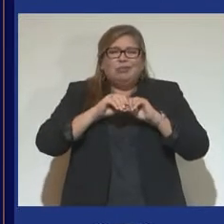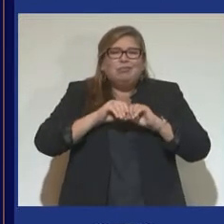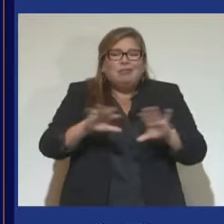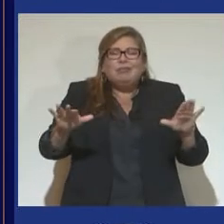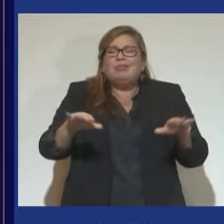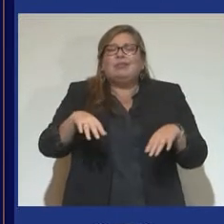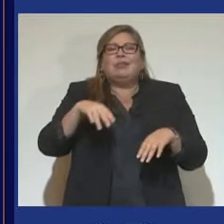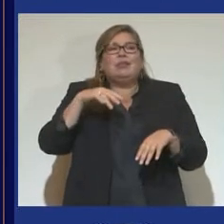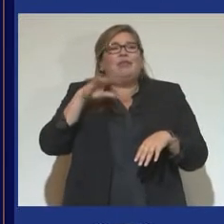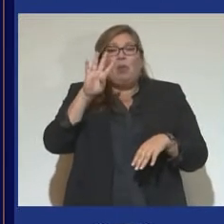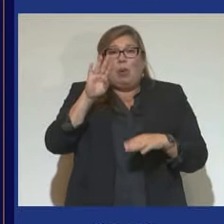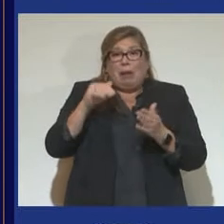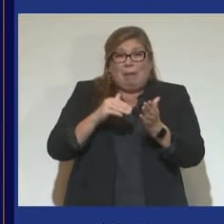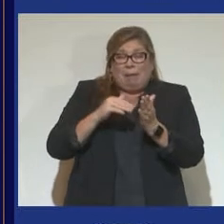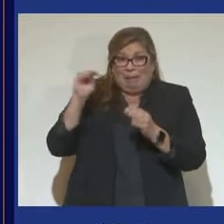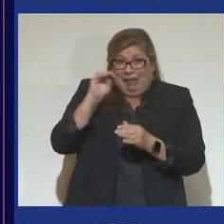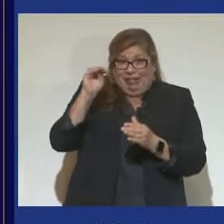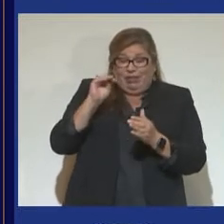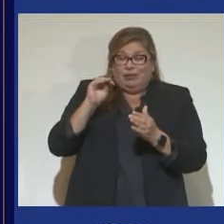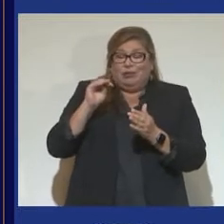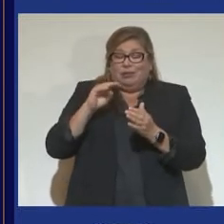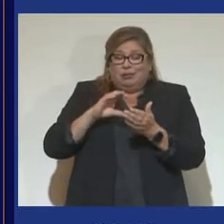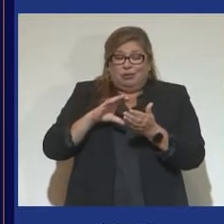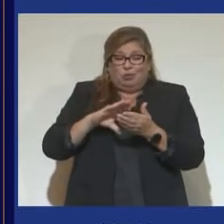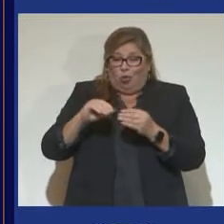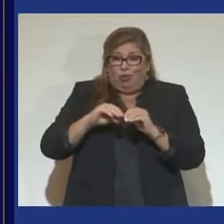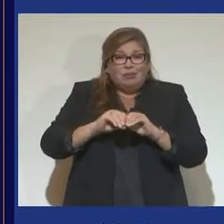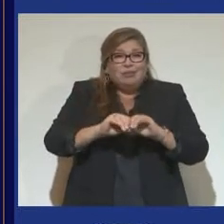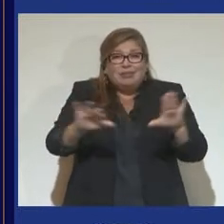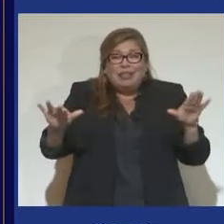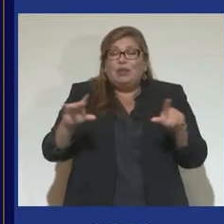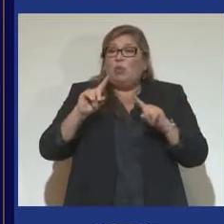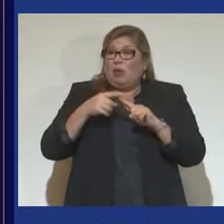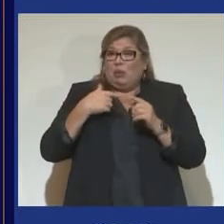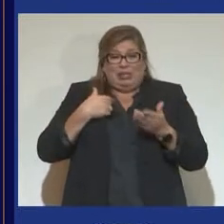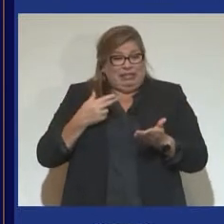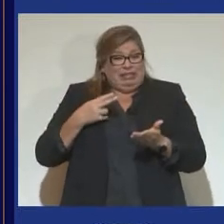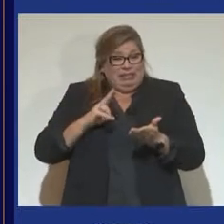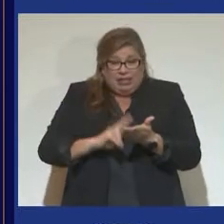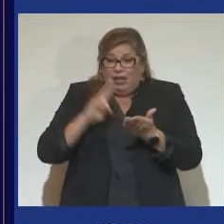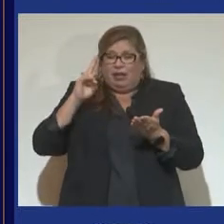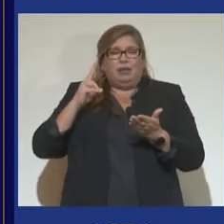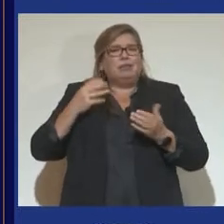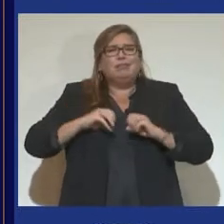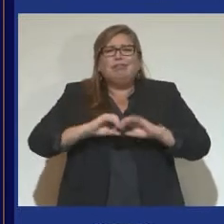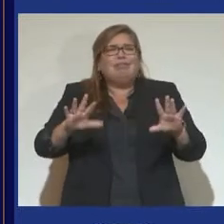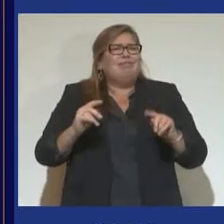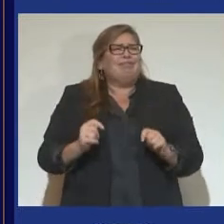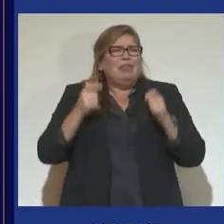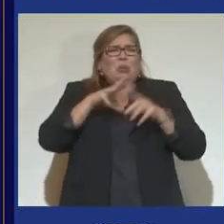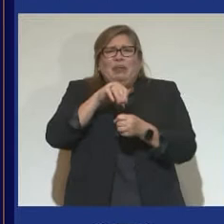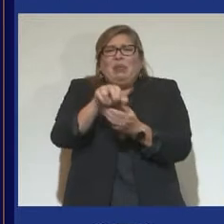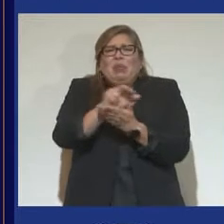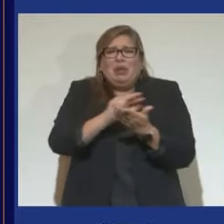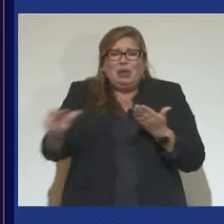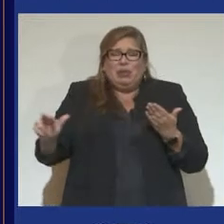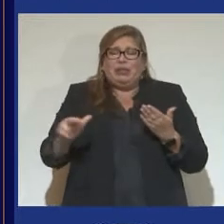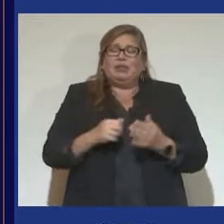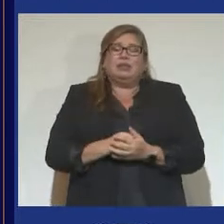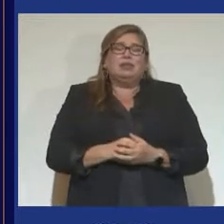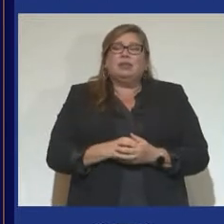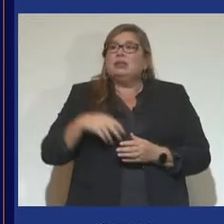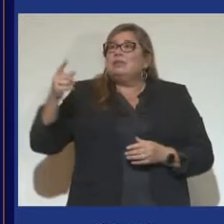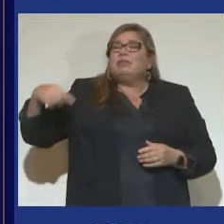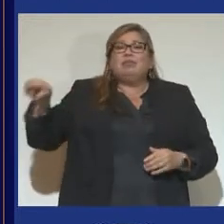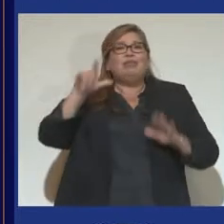4 millones de dólares en tres semanas en cuatro semanas después de que se firme este este proyecto este presupuesto estos